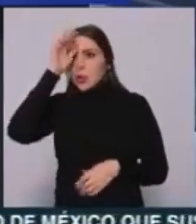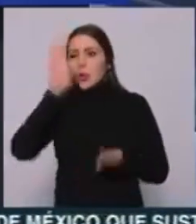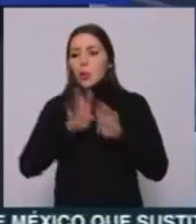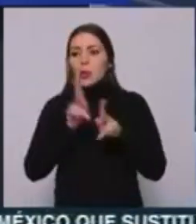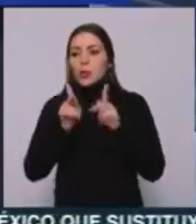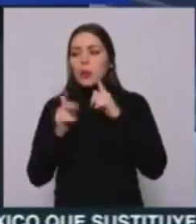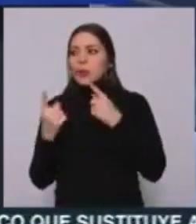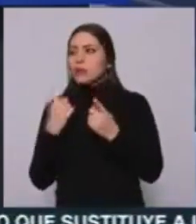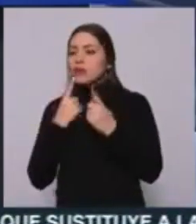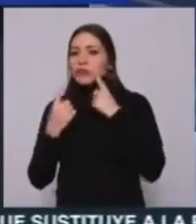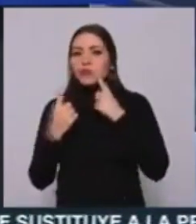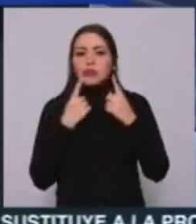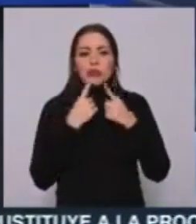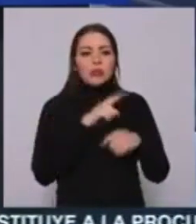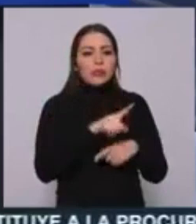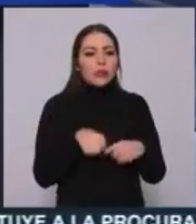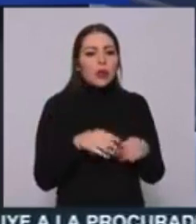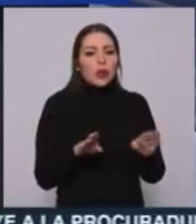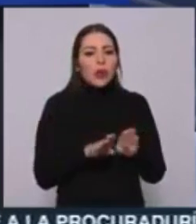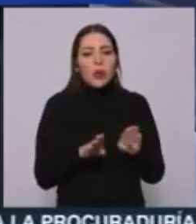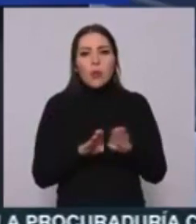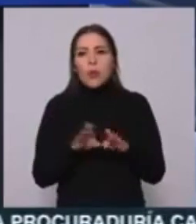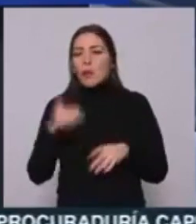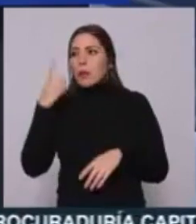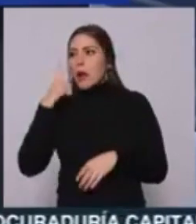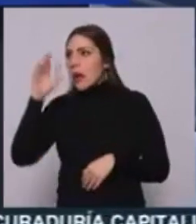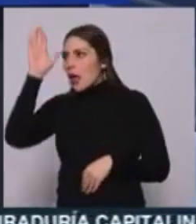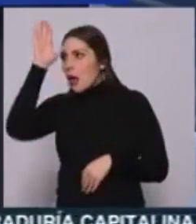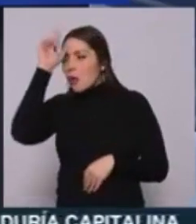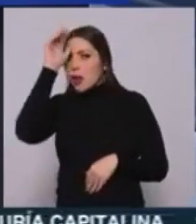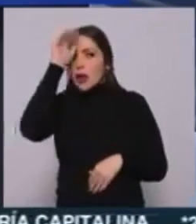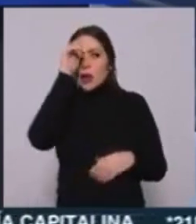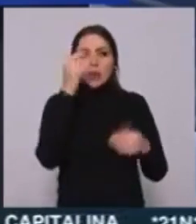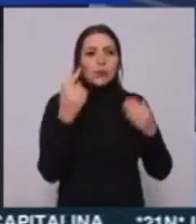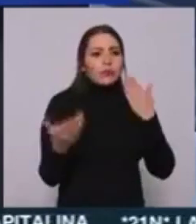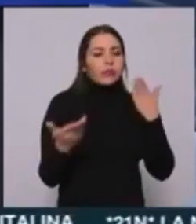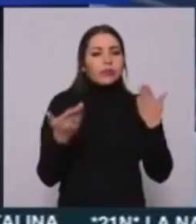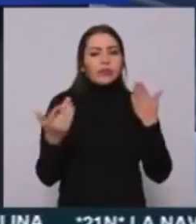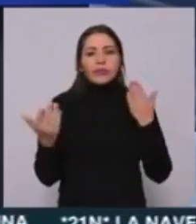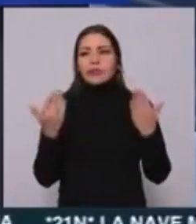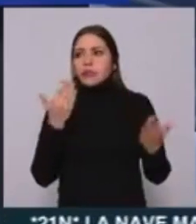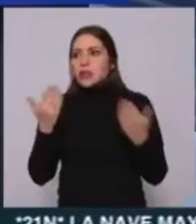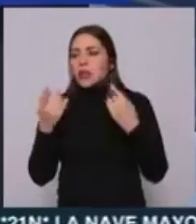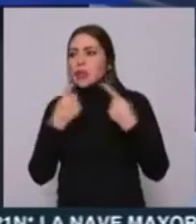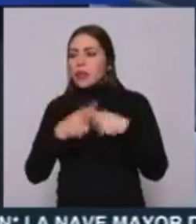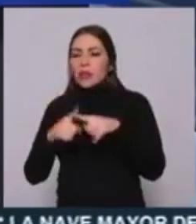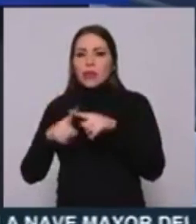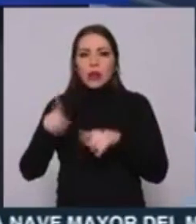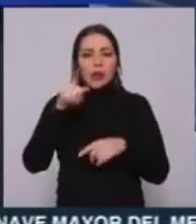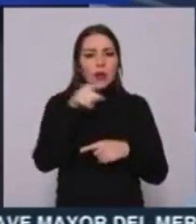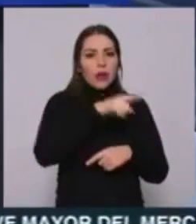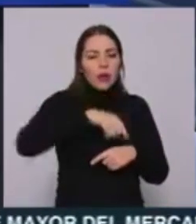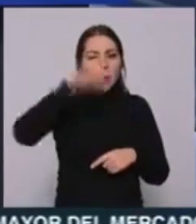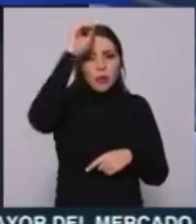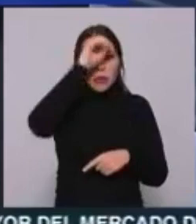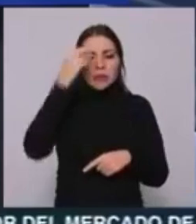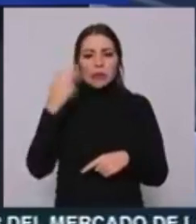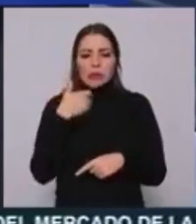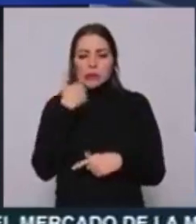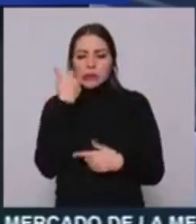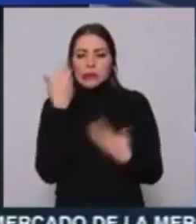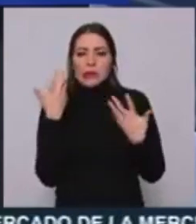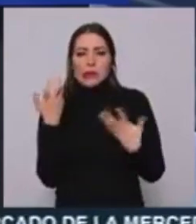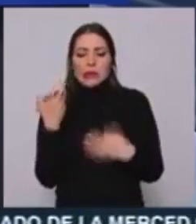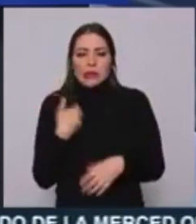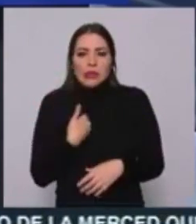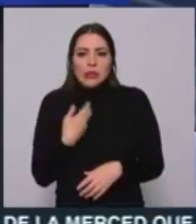procesamiento de las diferencias, del disenso, es lo que estoy proponiendo. Mejorar la efectividad, la gestión. Soy una buena